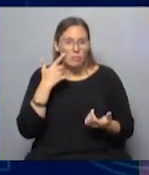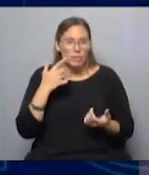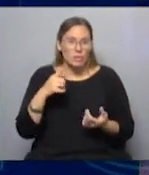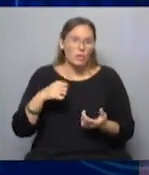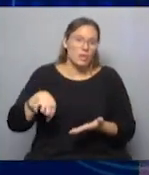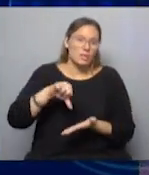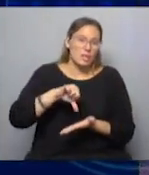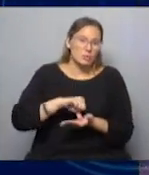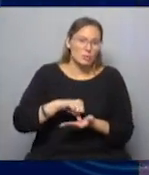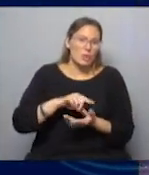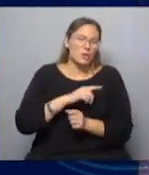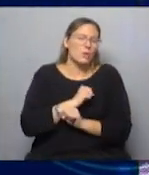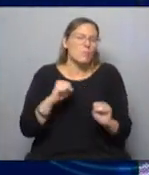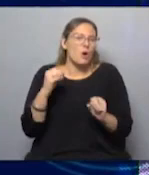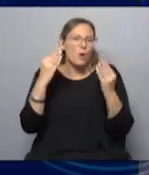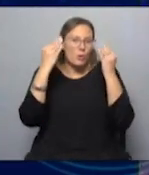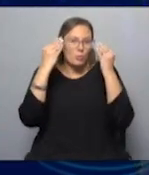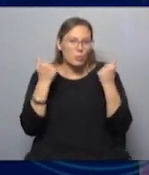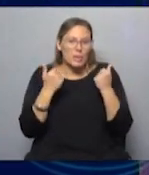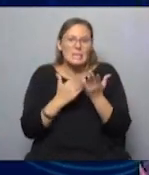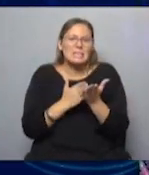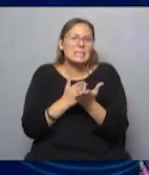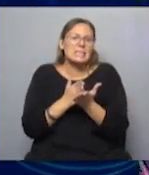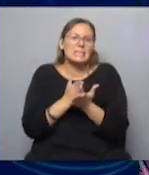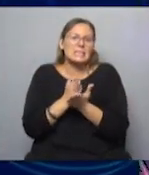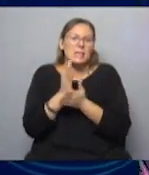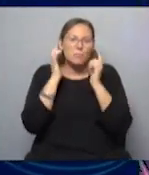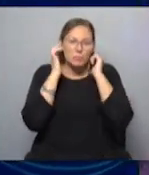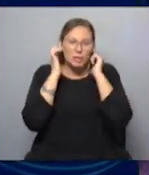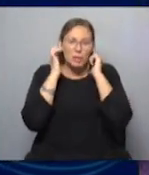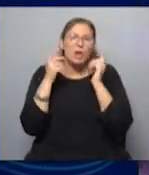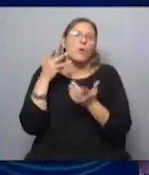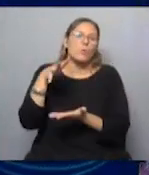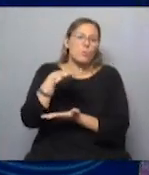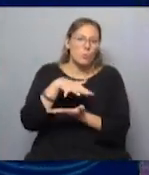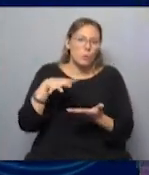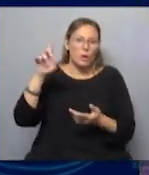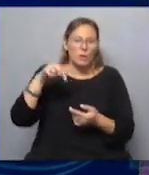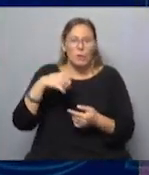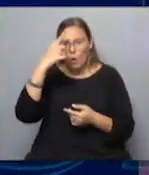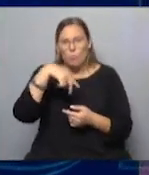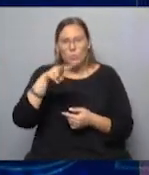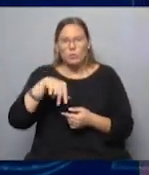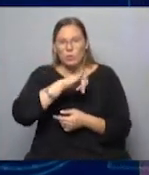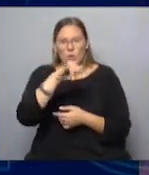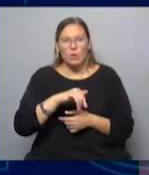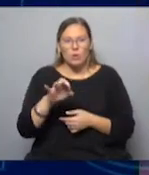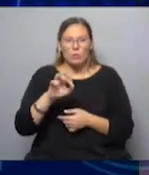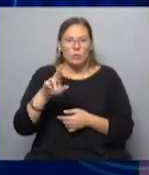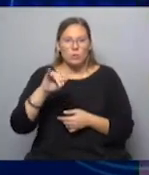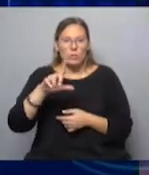esta ciudad y siempre fue un lugar bueno ahora vengo del museo zorrilla tengo muy